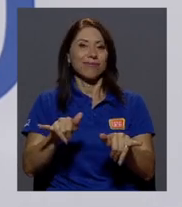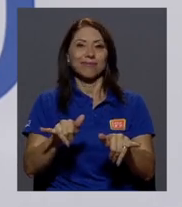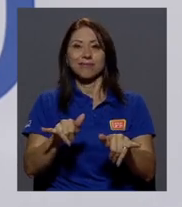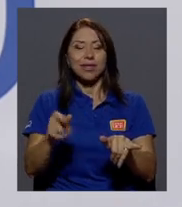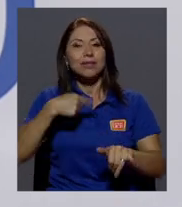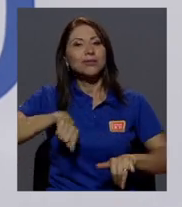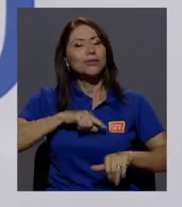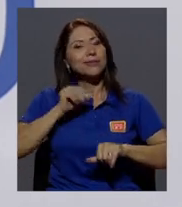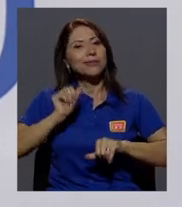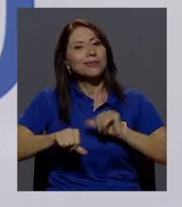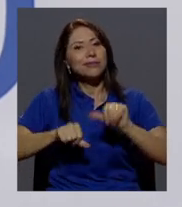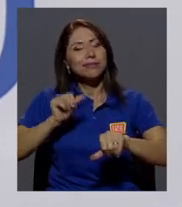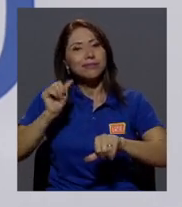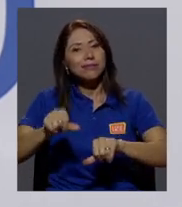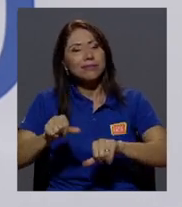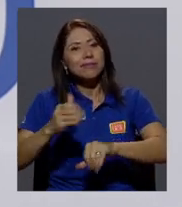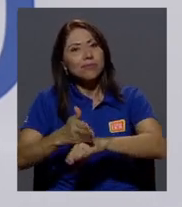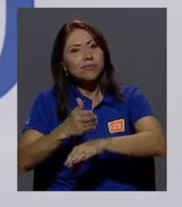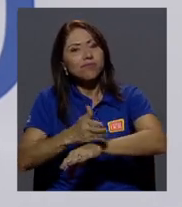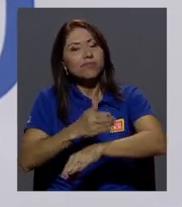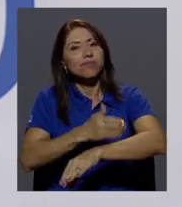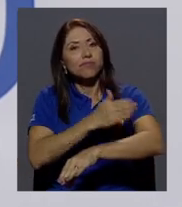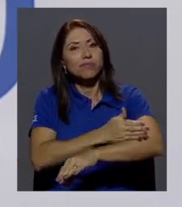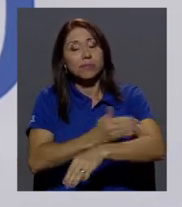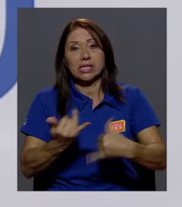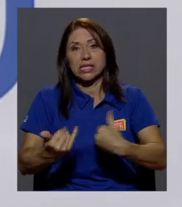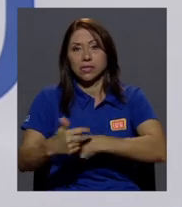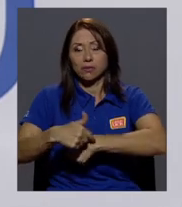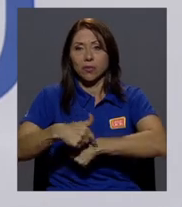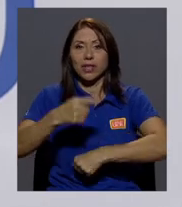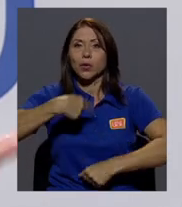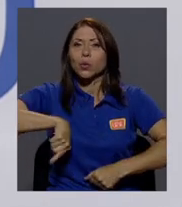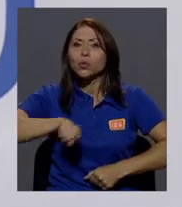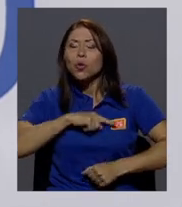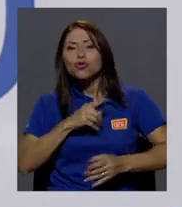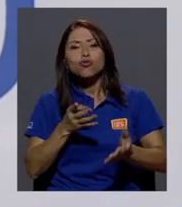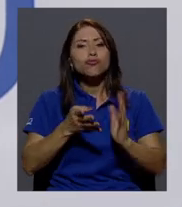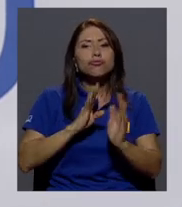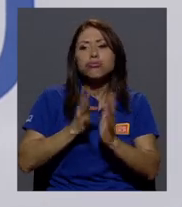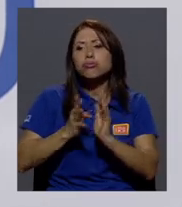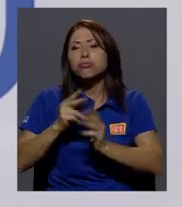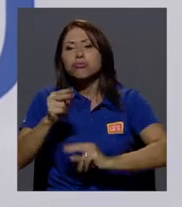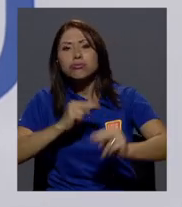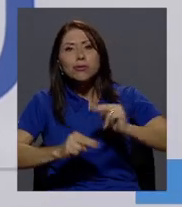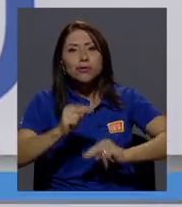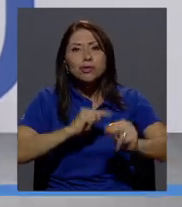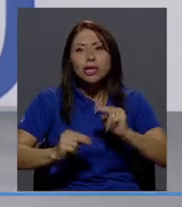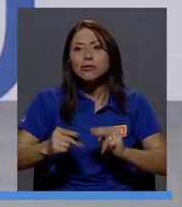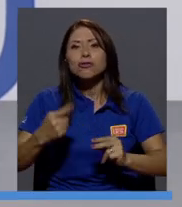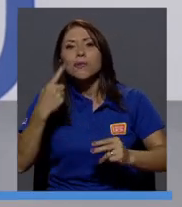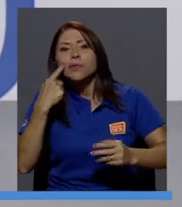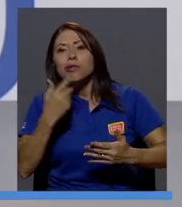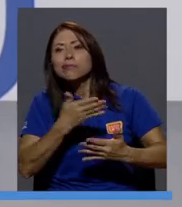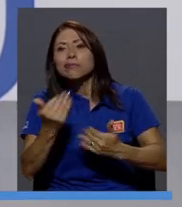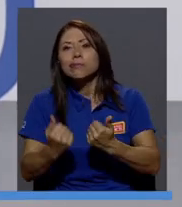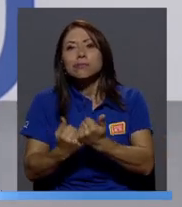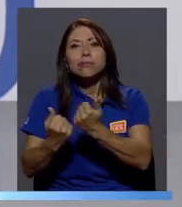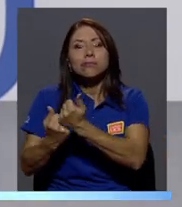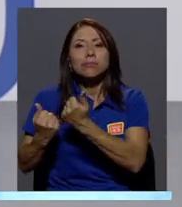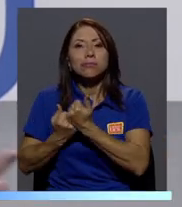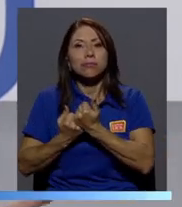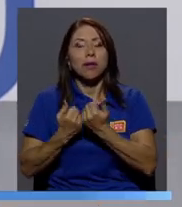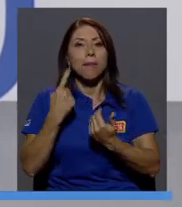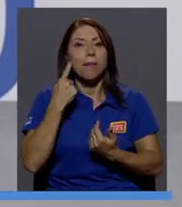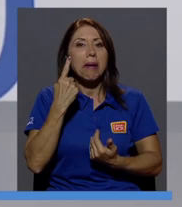por mejorarla estamos en este caso en este momento con negociaciones estamos viendo patrocinadores para que